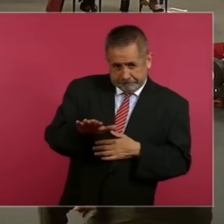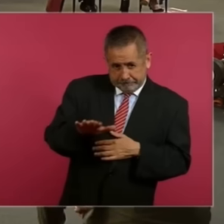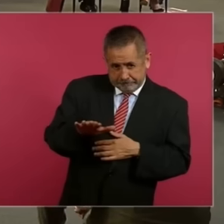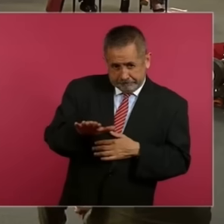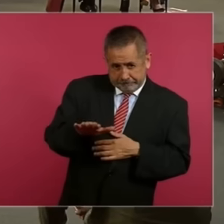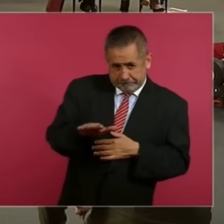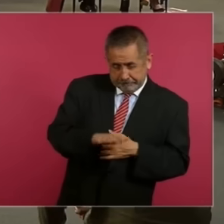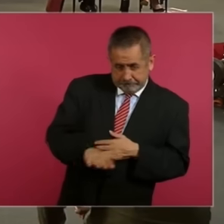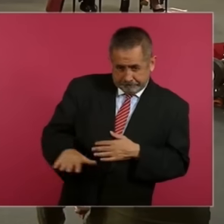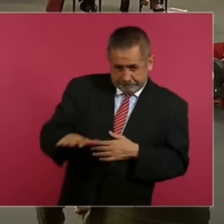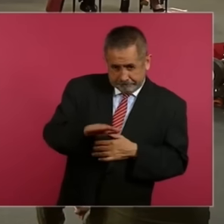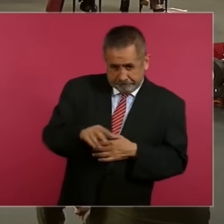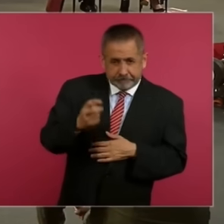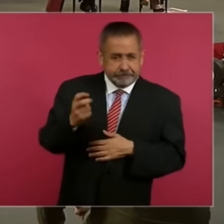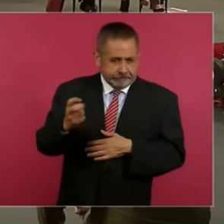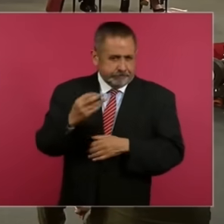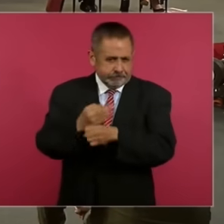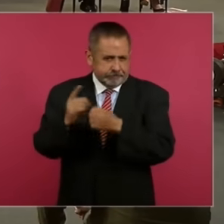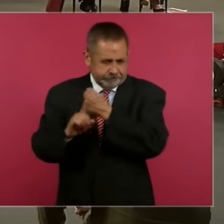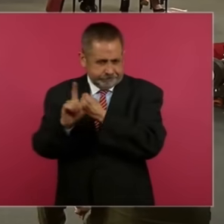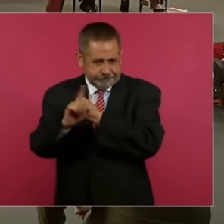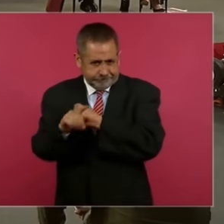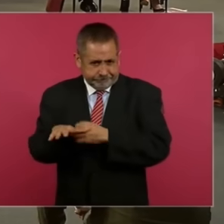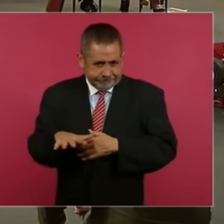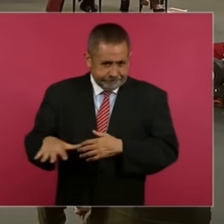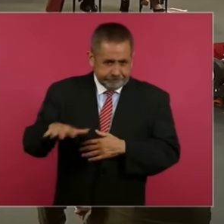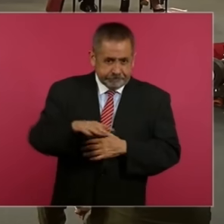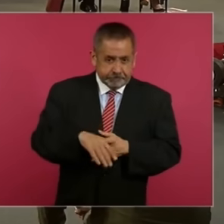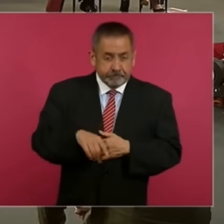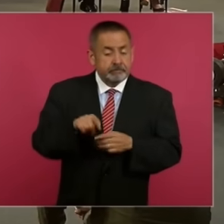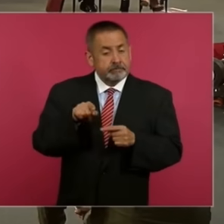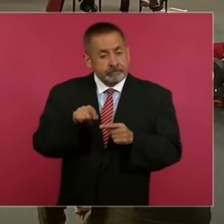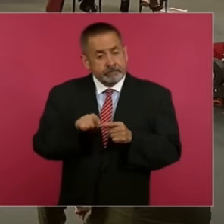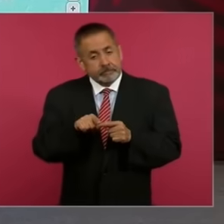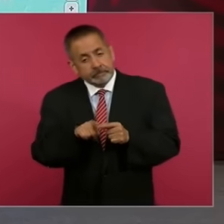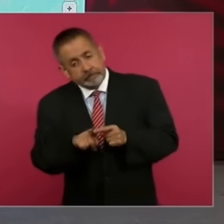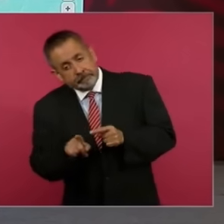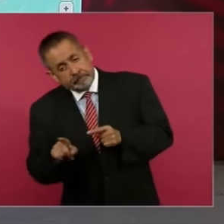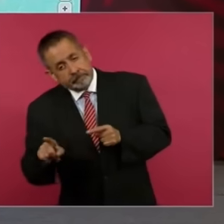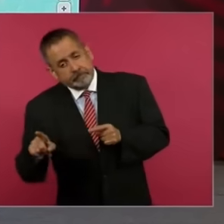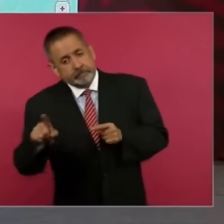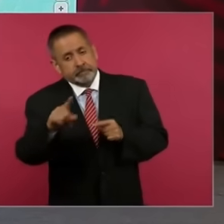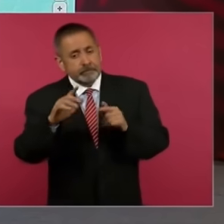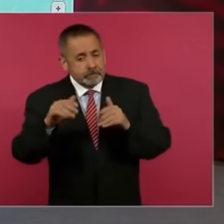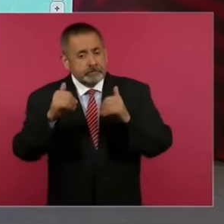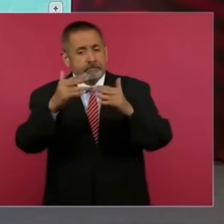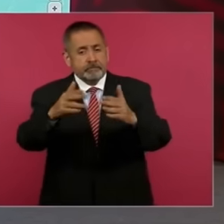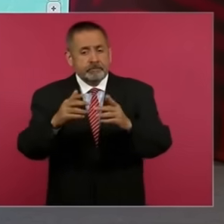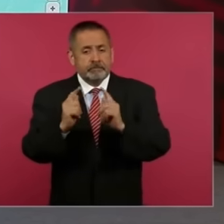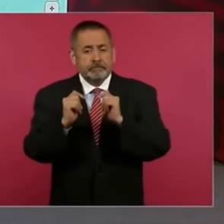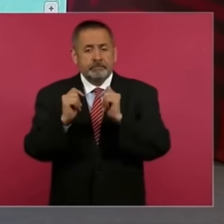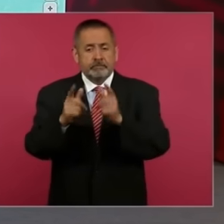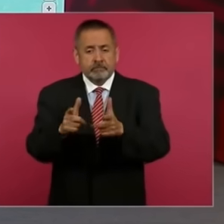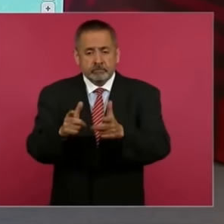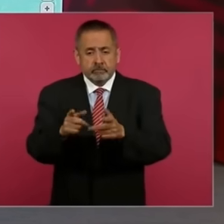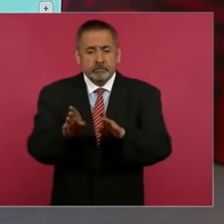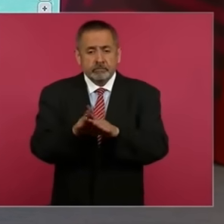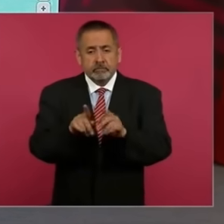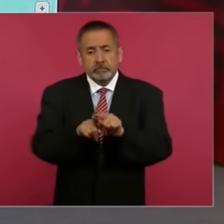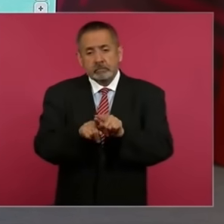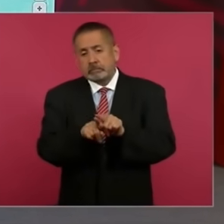el asunto está en cuestión, para ir a Tuxtla tienen que hacer